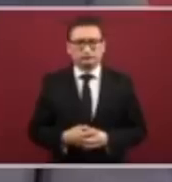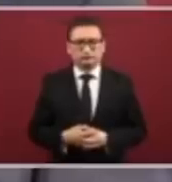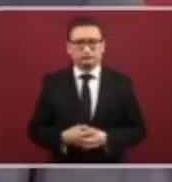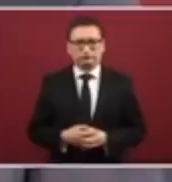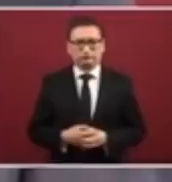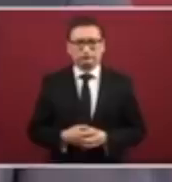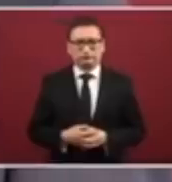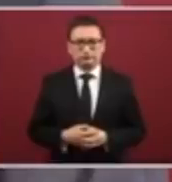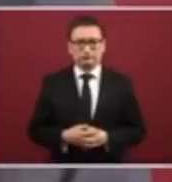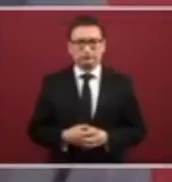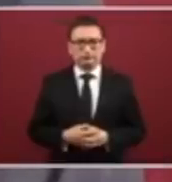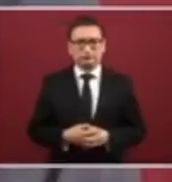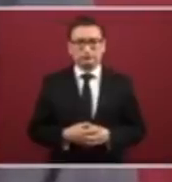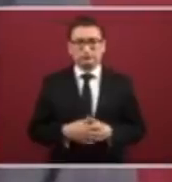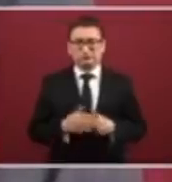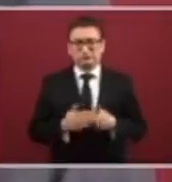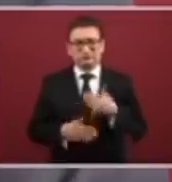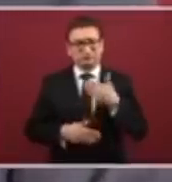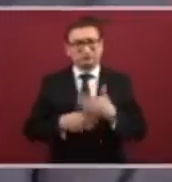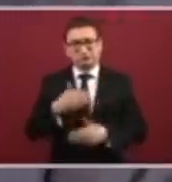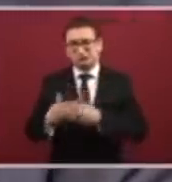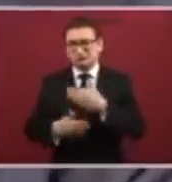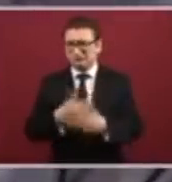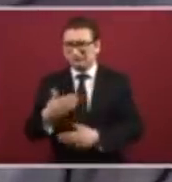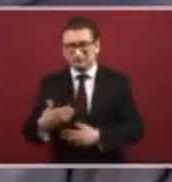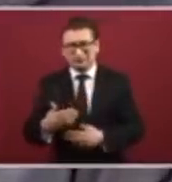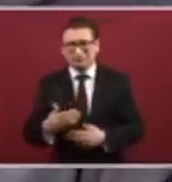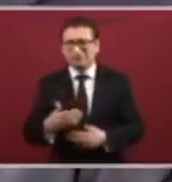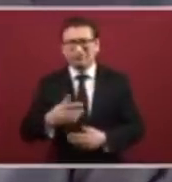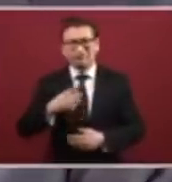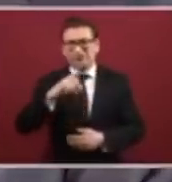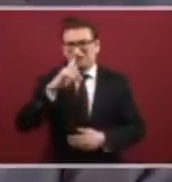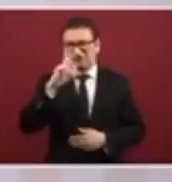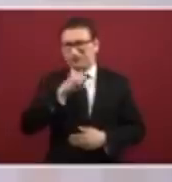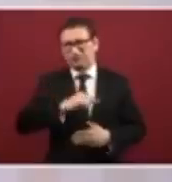y resultó un rotundo fracaso